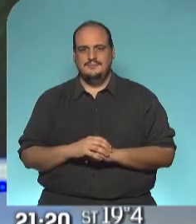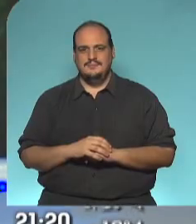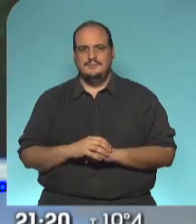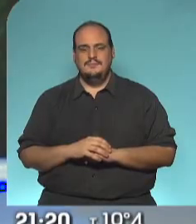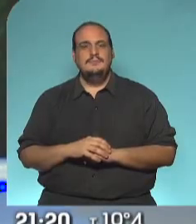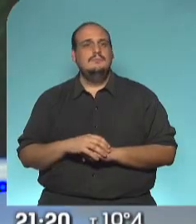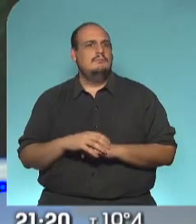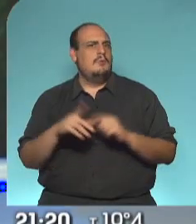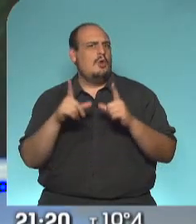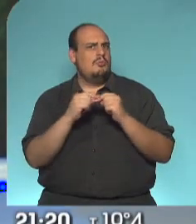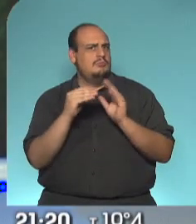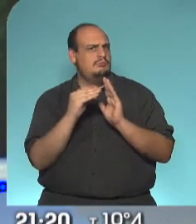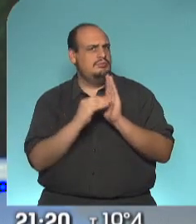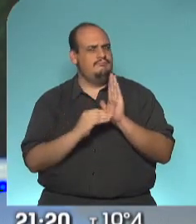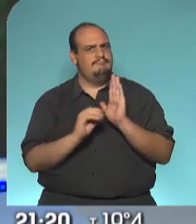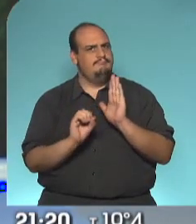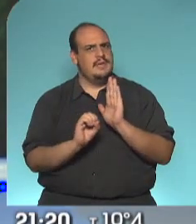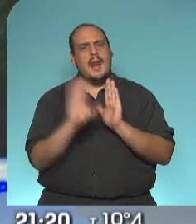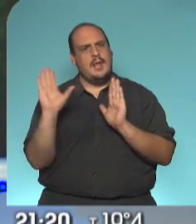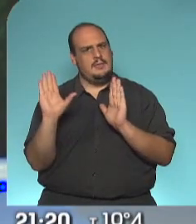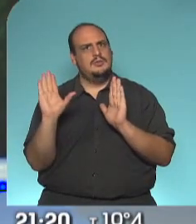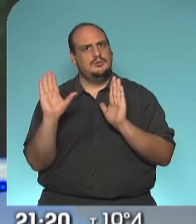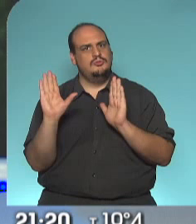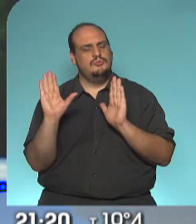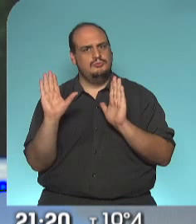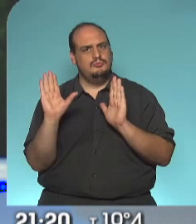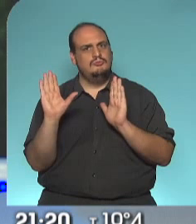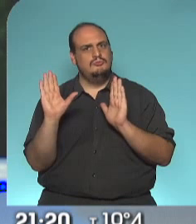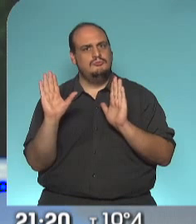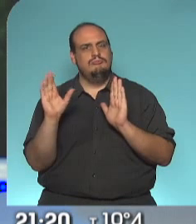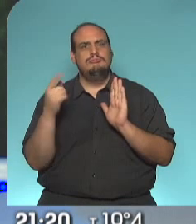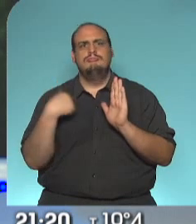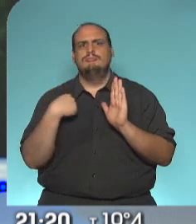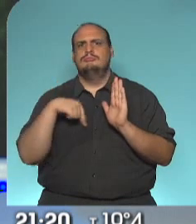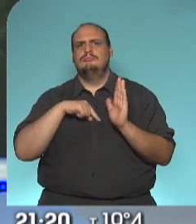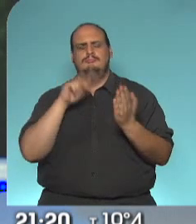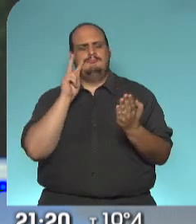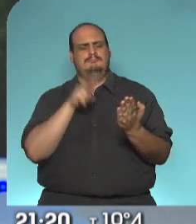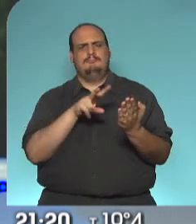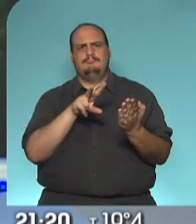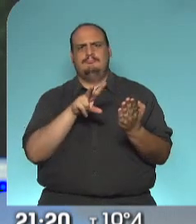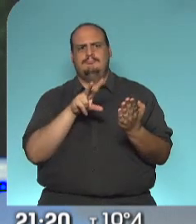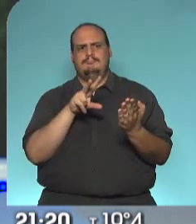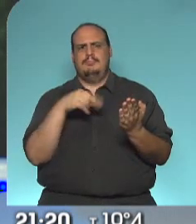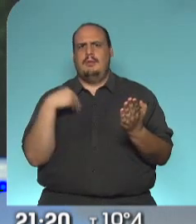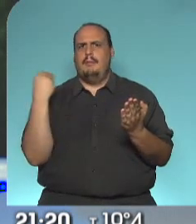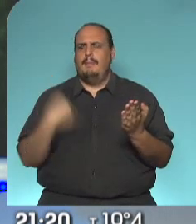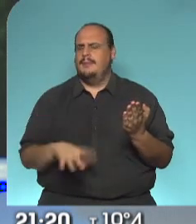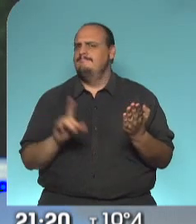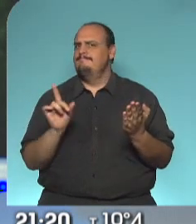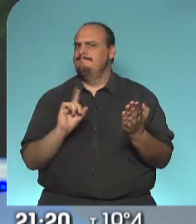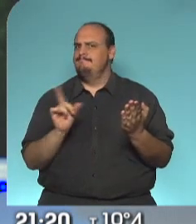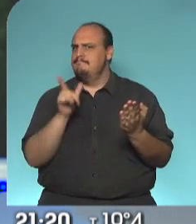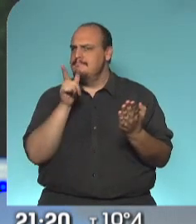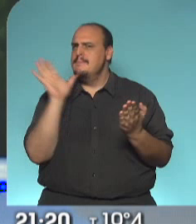los números lo dicen todos hasta incluso considero que todavía no tenemos real dimensión de las consecuencias de todo esto escucharon